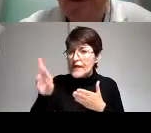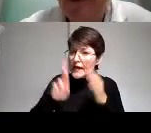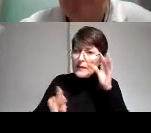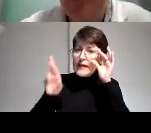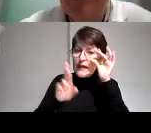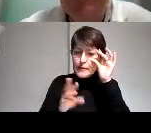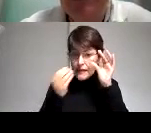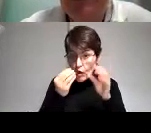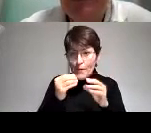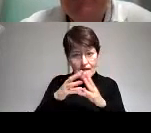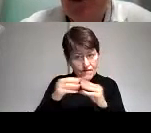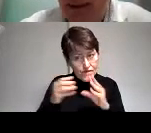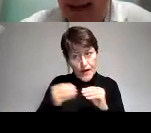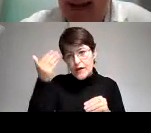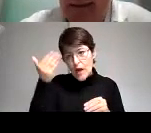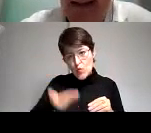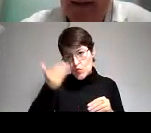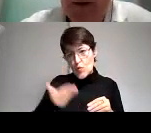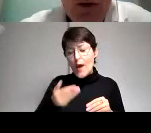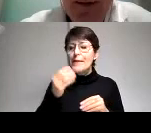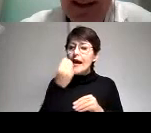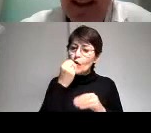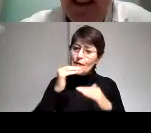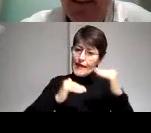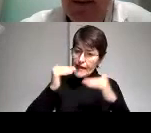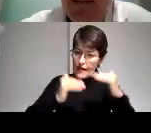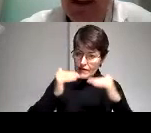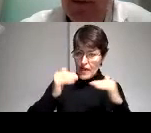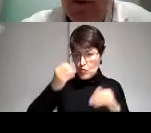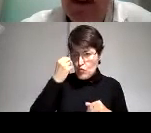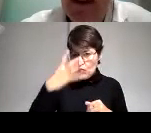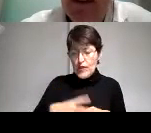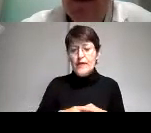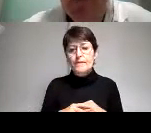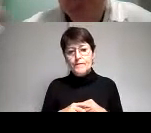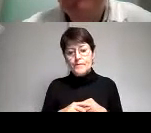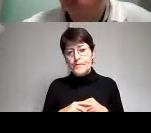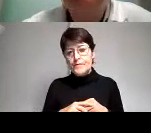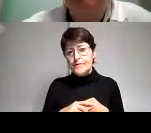es esencial para una dieta equilibrada. Deberíamos